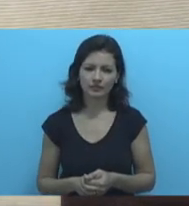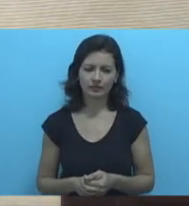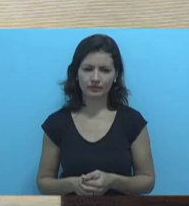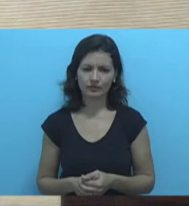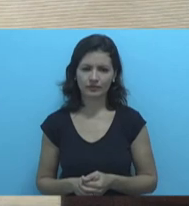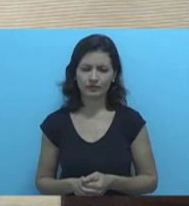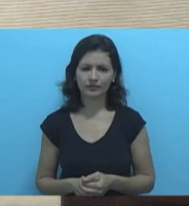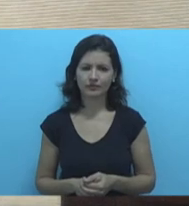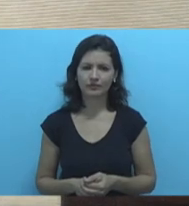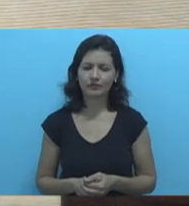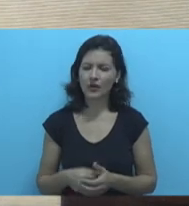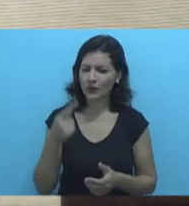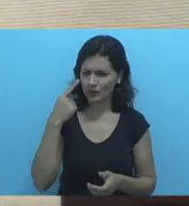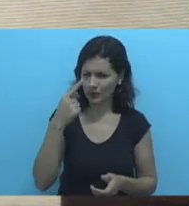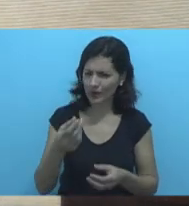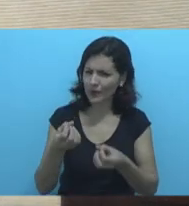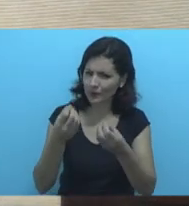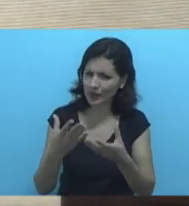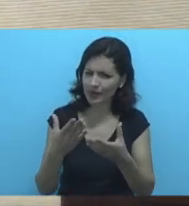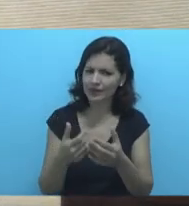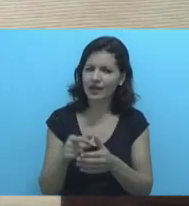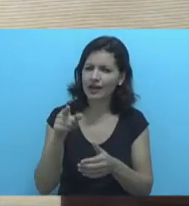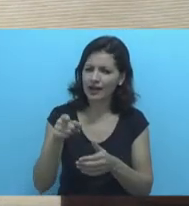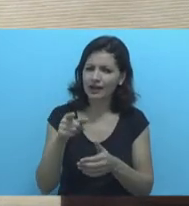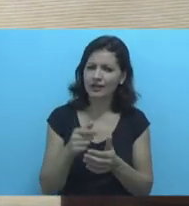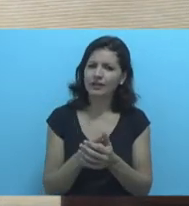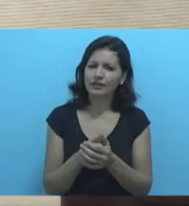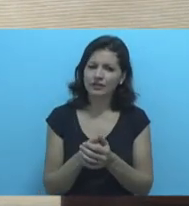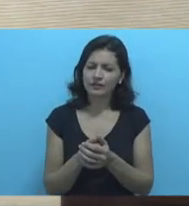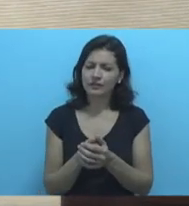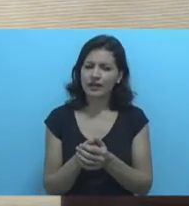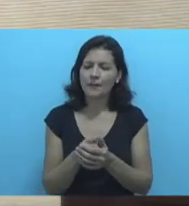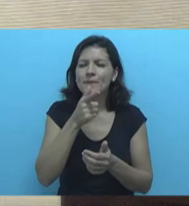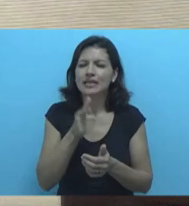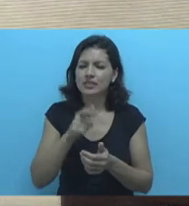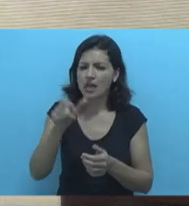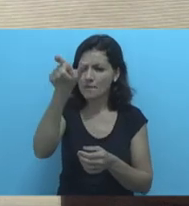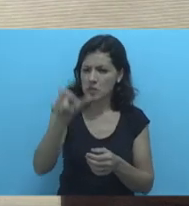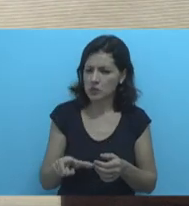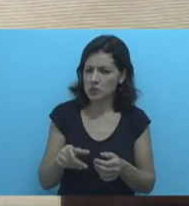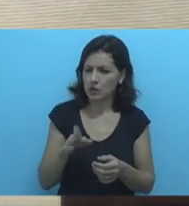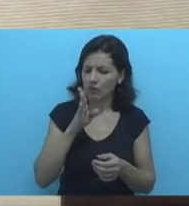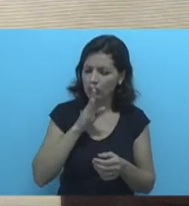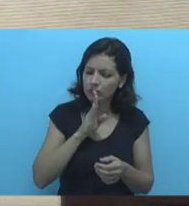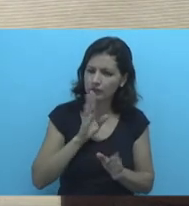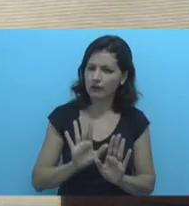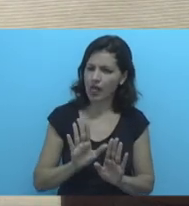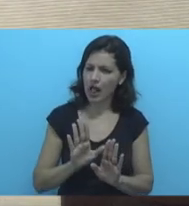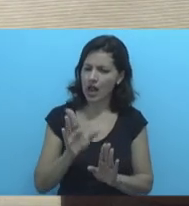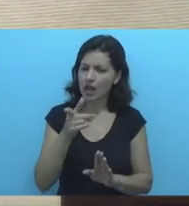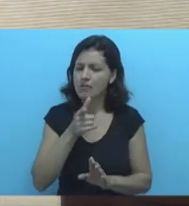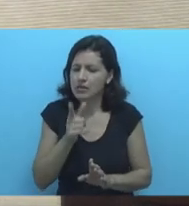de tipo duro que tenía, pero vaya que confiábamos en su fortaleza o que veíamos en la fortaleza de él,